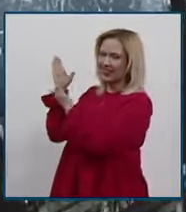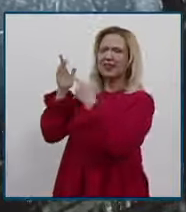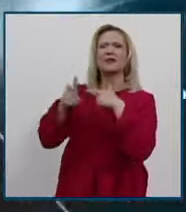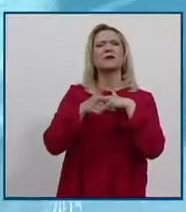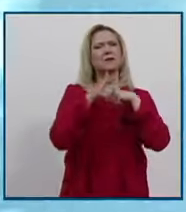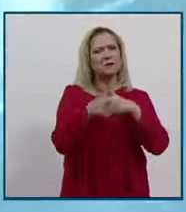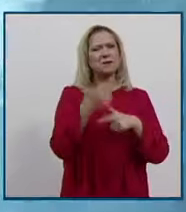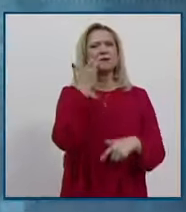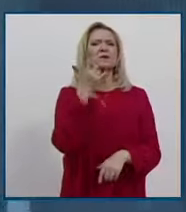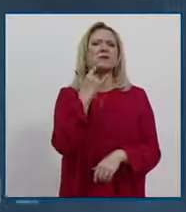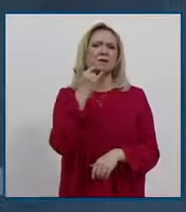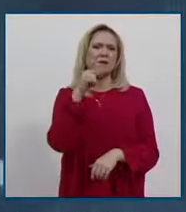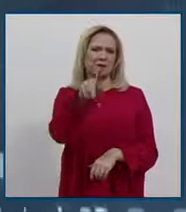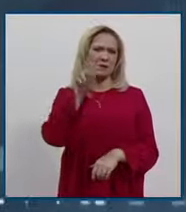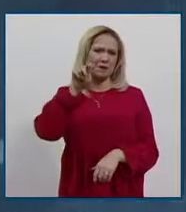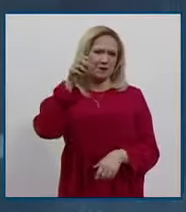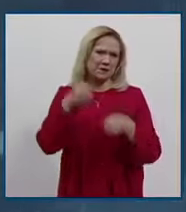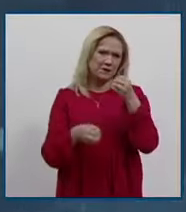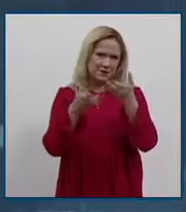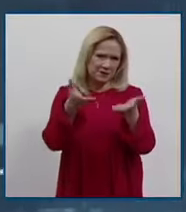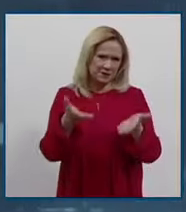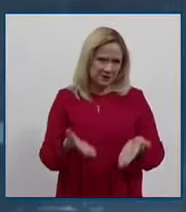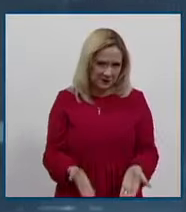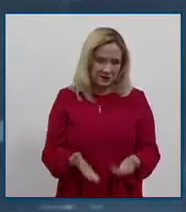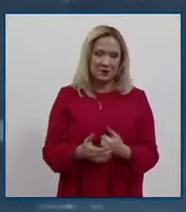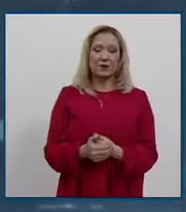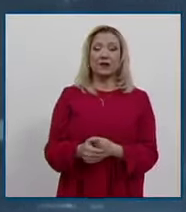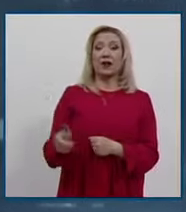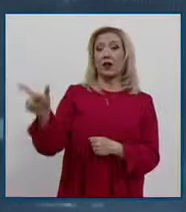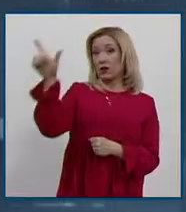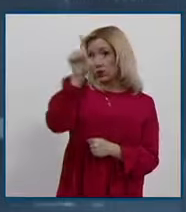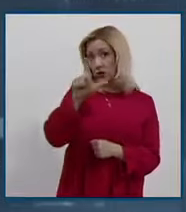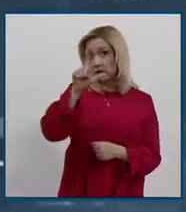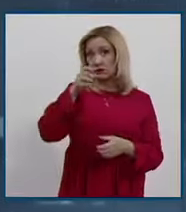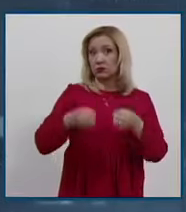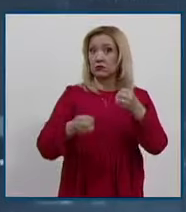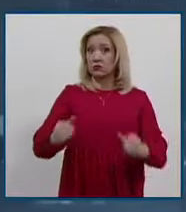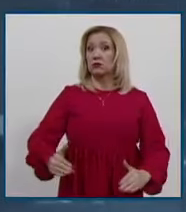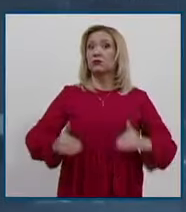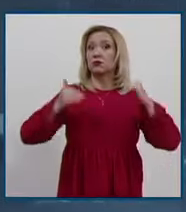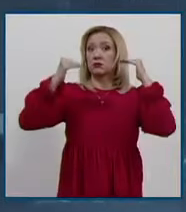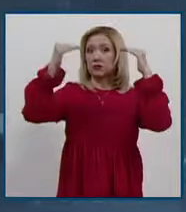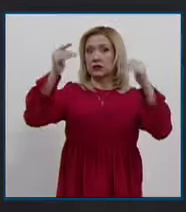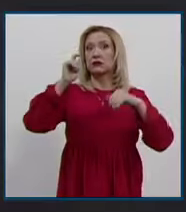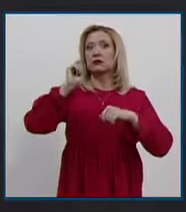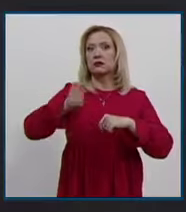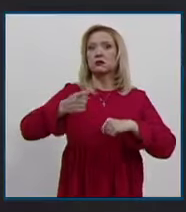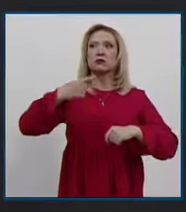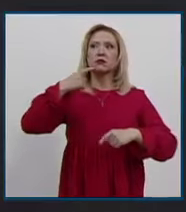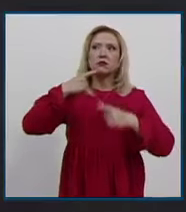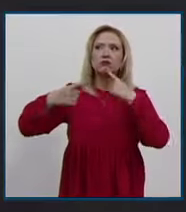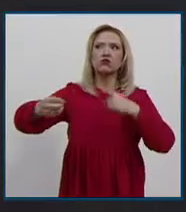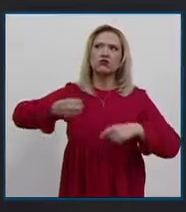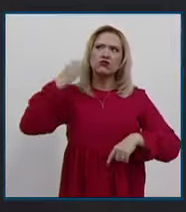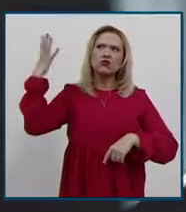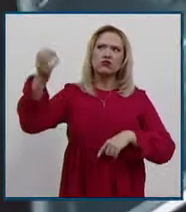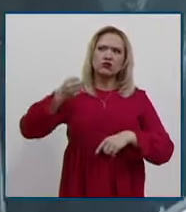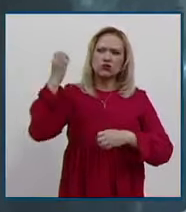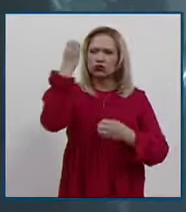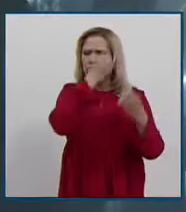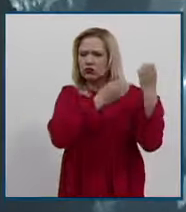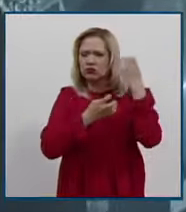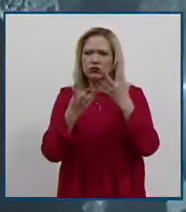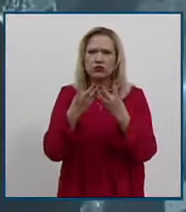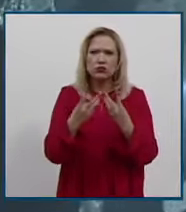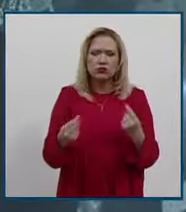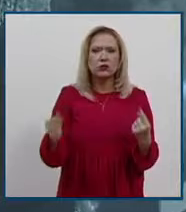judicial de la federación este lunes sigue la sesión del pleno de la suprema corte en esta ocasión tiene previsto analizar y resolver